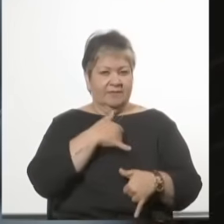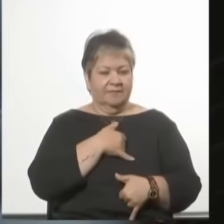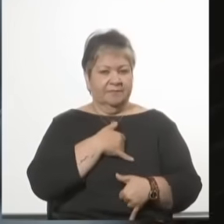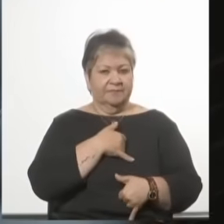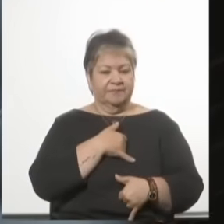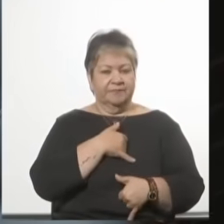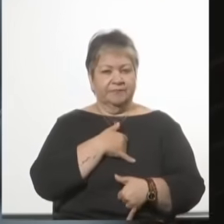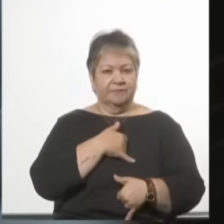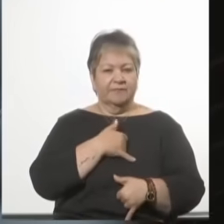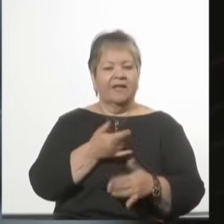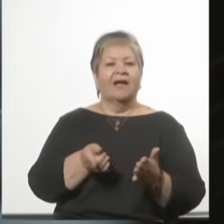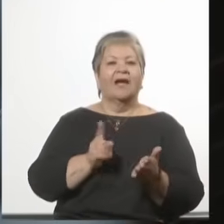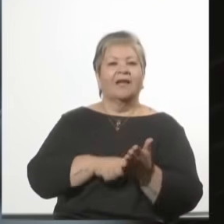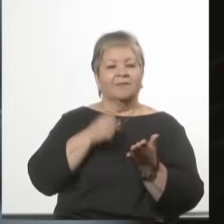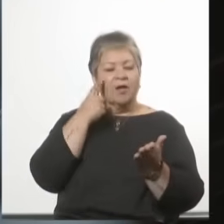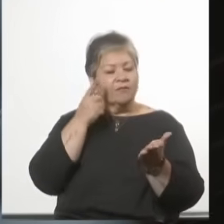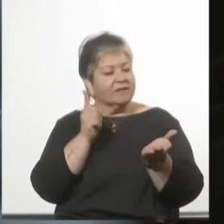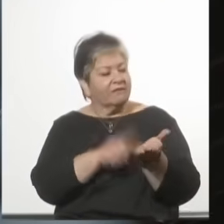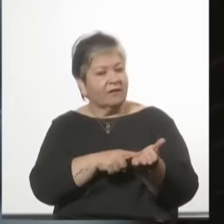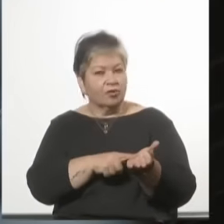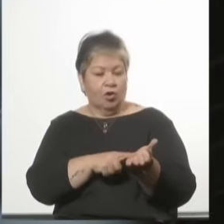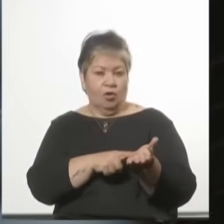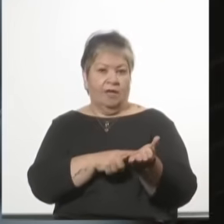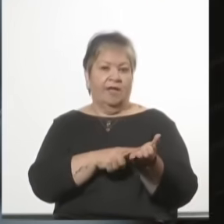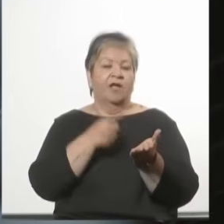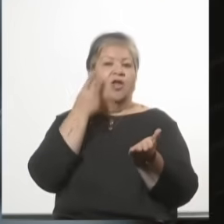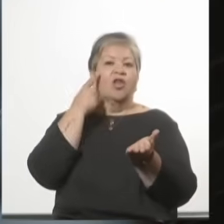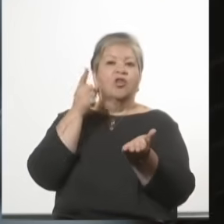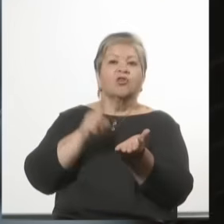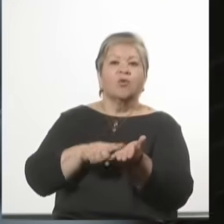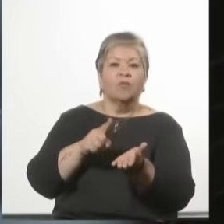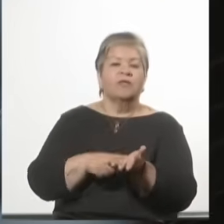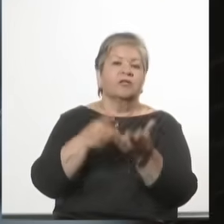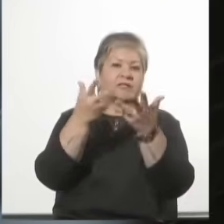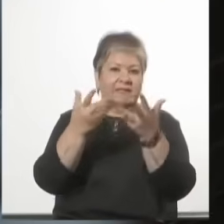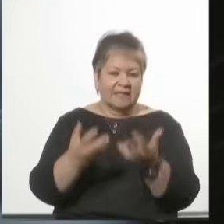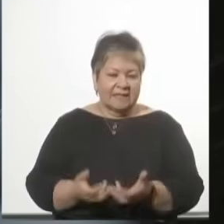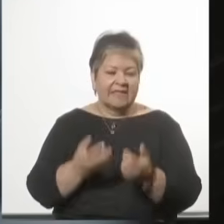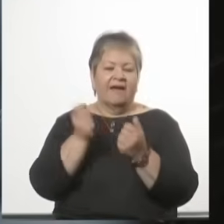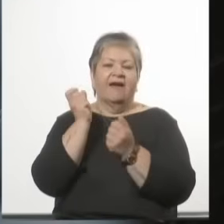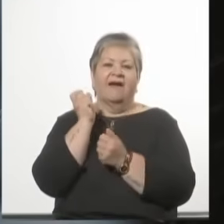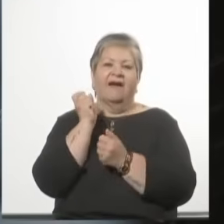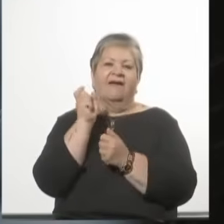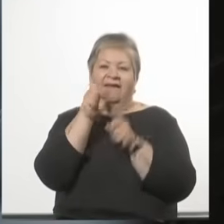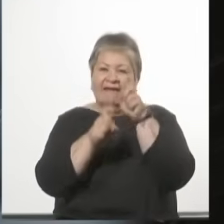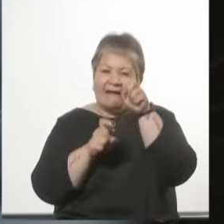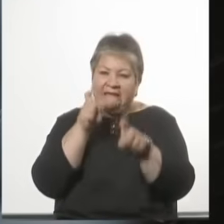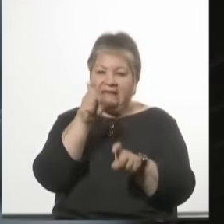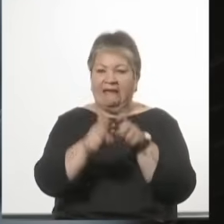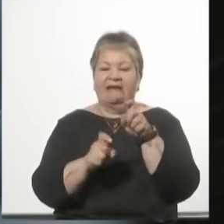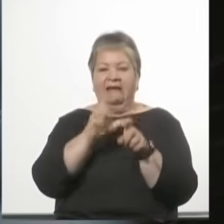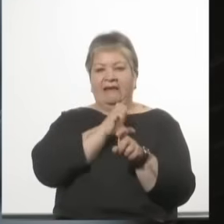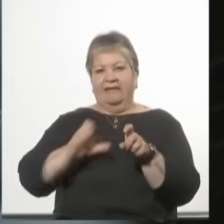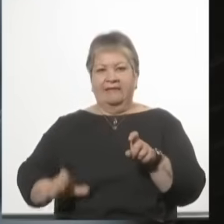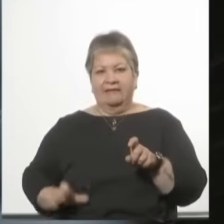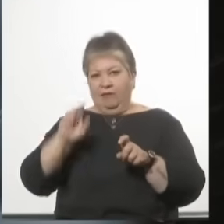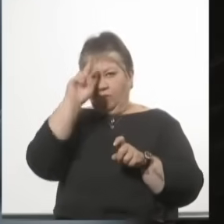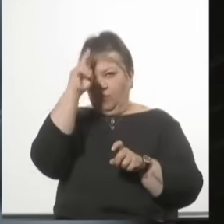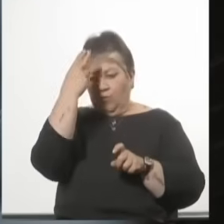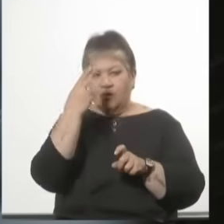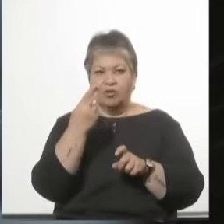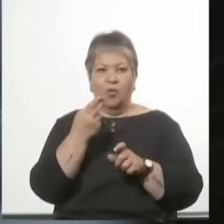Además de todas las observaciones referidas al documento con el que nuevamente se pretendió engañar al Estado uruguayo con la extensión de vigencia de un